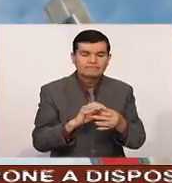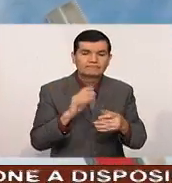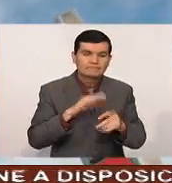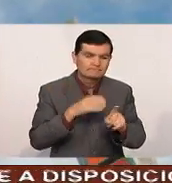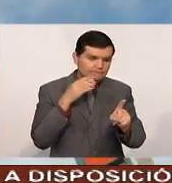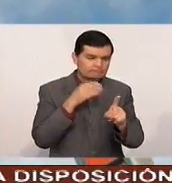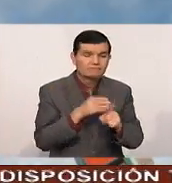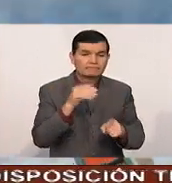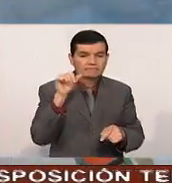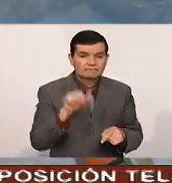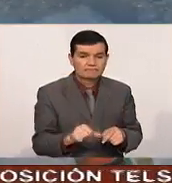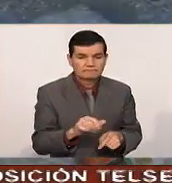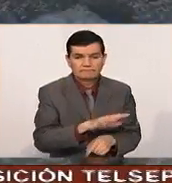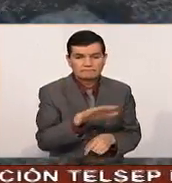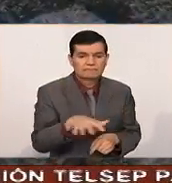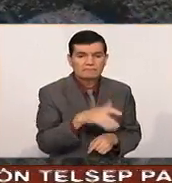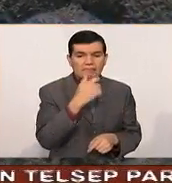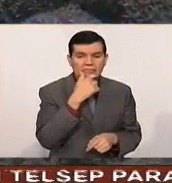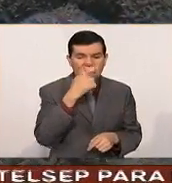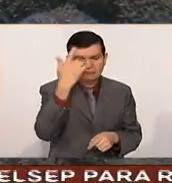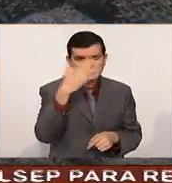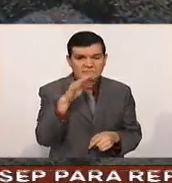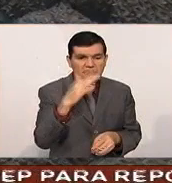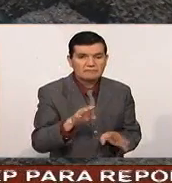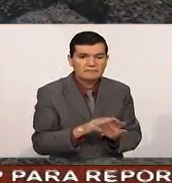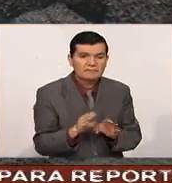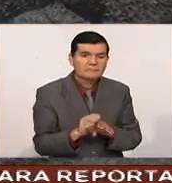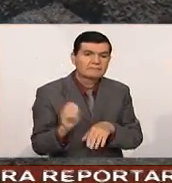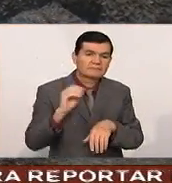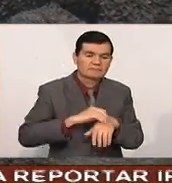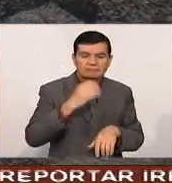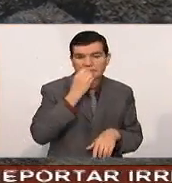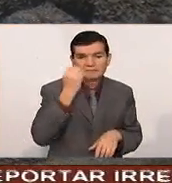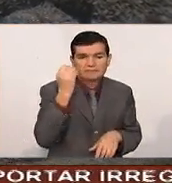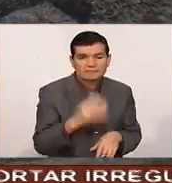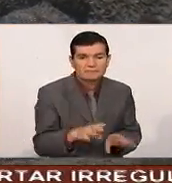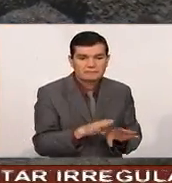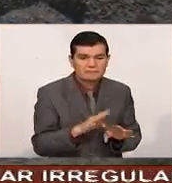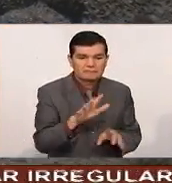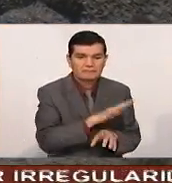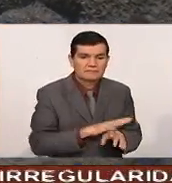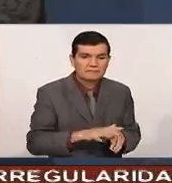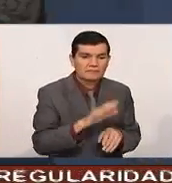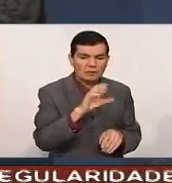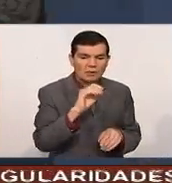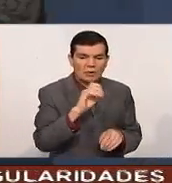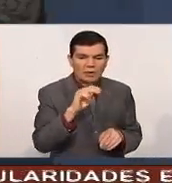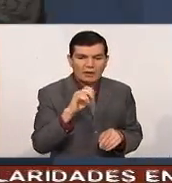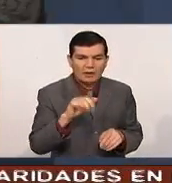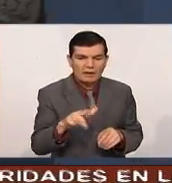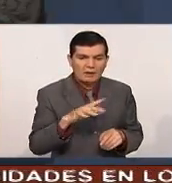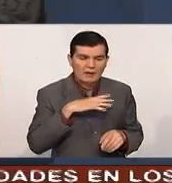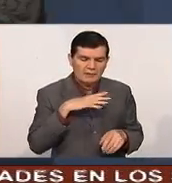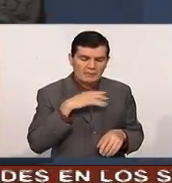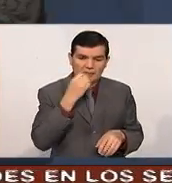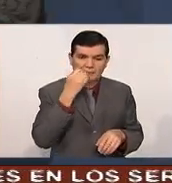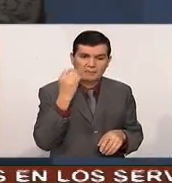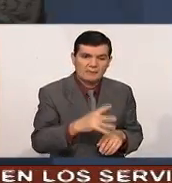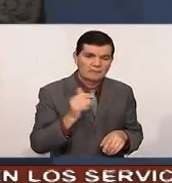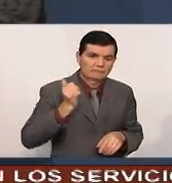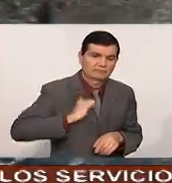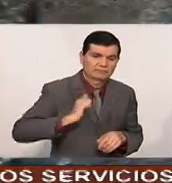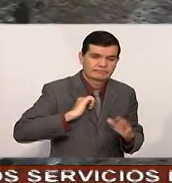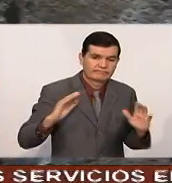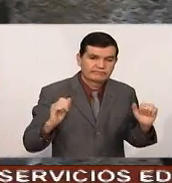eso, hoy los públicos británicos conocen lo maravilloso del arte colonial, lo aún más maravilloso del arte prehispánico,